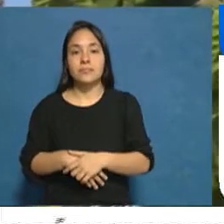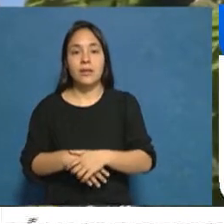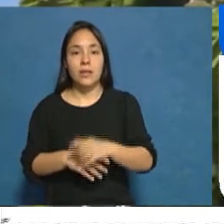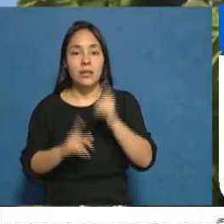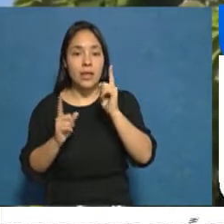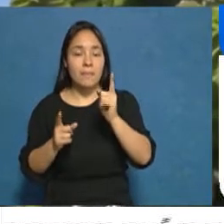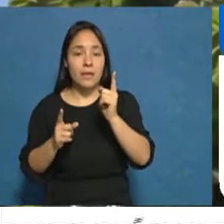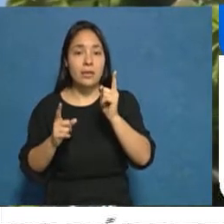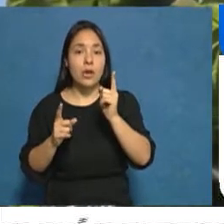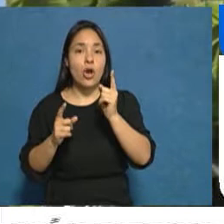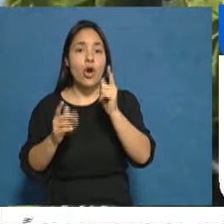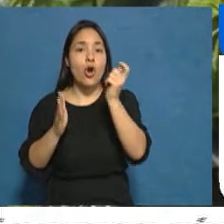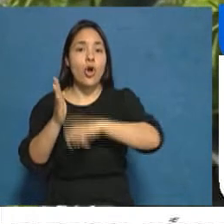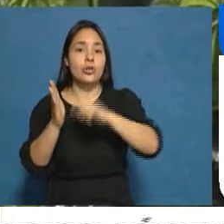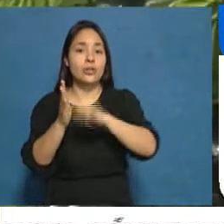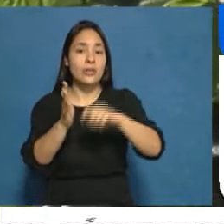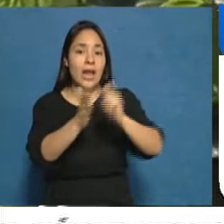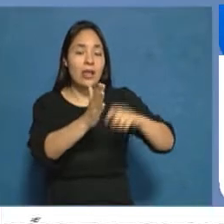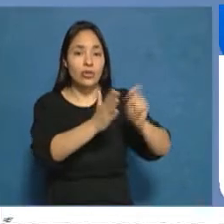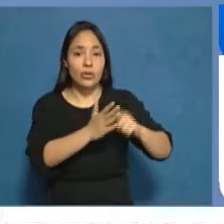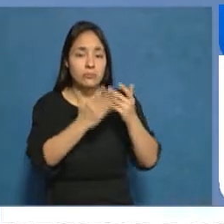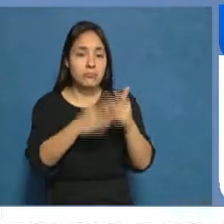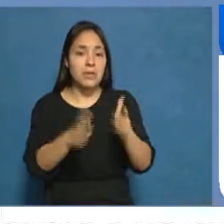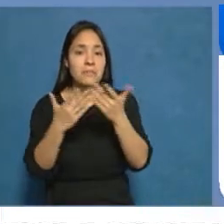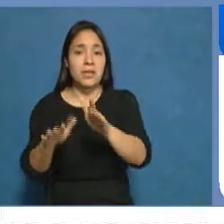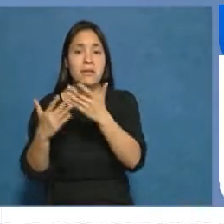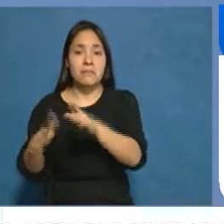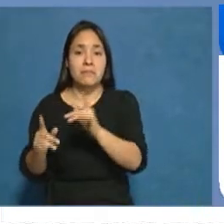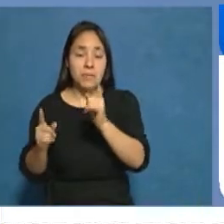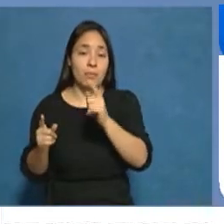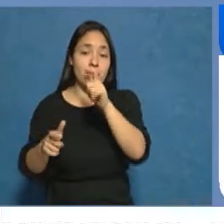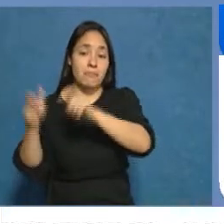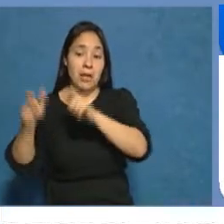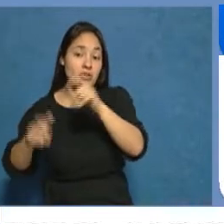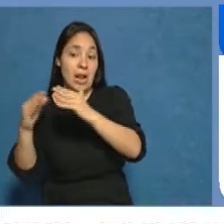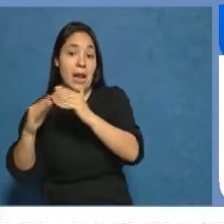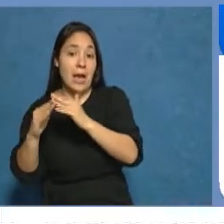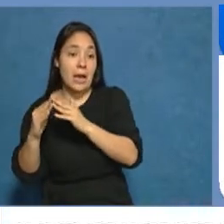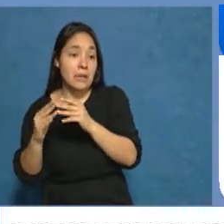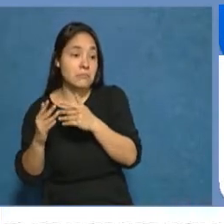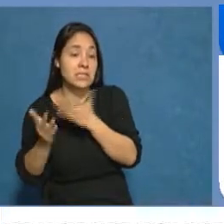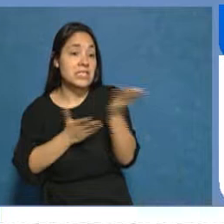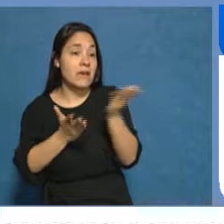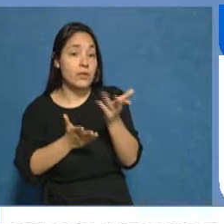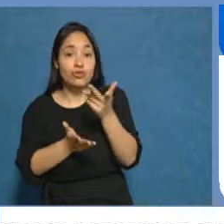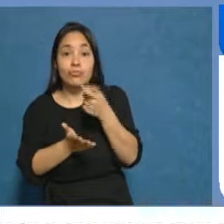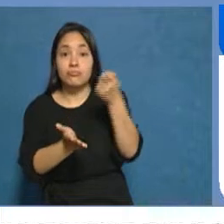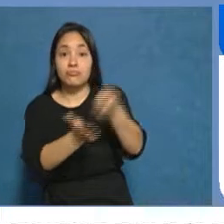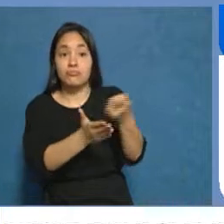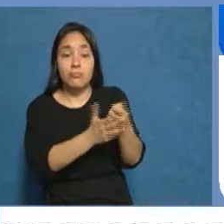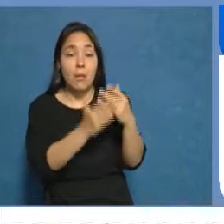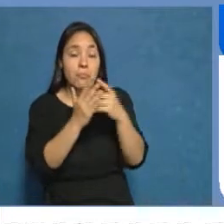caigan muchos contratos que existían entre los proveedores con algunos